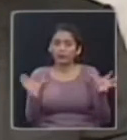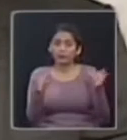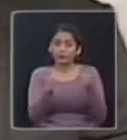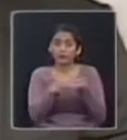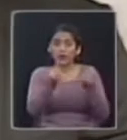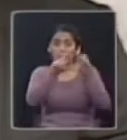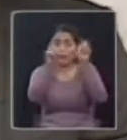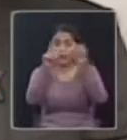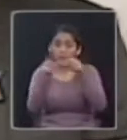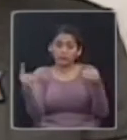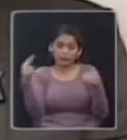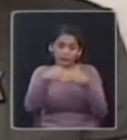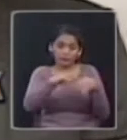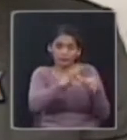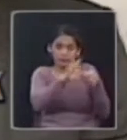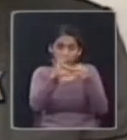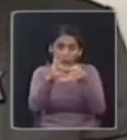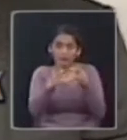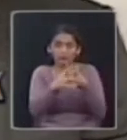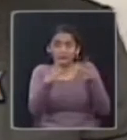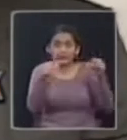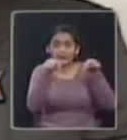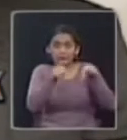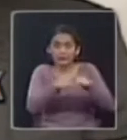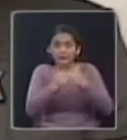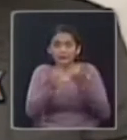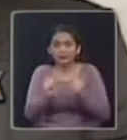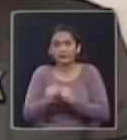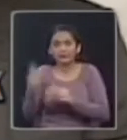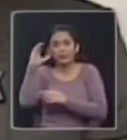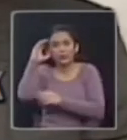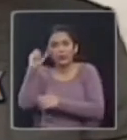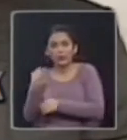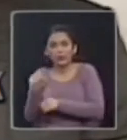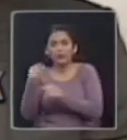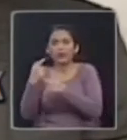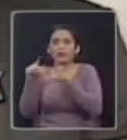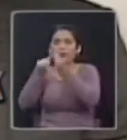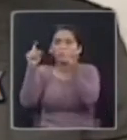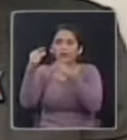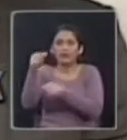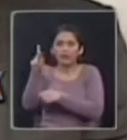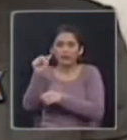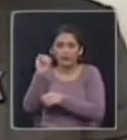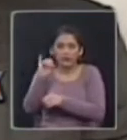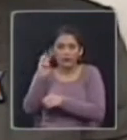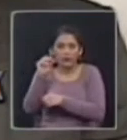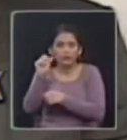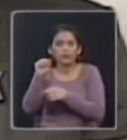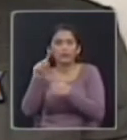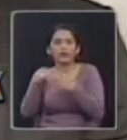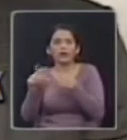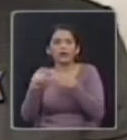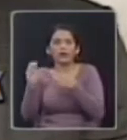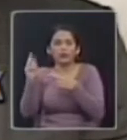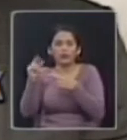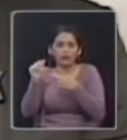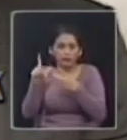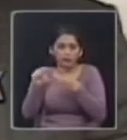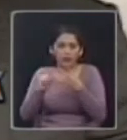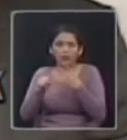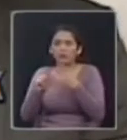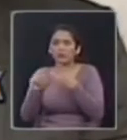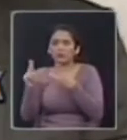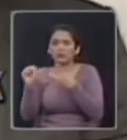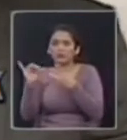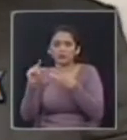país. Refiriéndonos a Cuenca, está Graiman, la Cámara de Industrias, Mucho Mejor Hecho Ecuador, Coral, la Universidad Politécnica Salesiana,